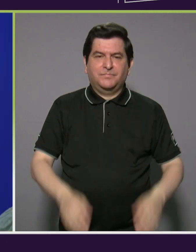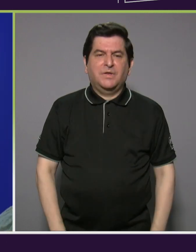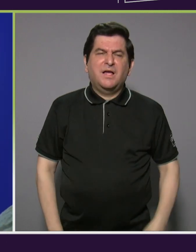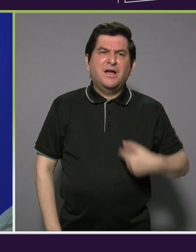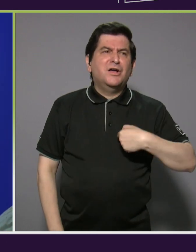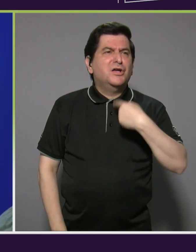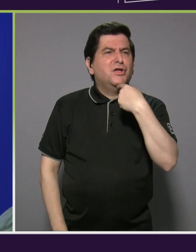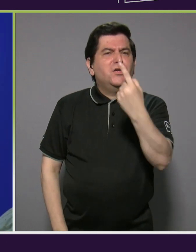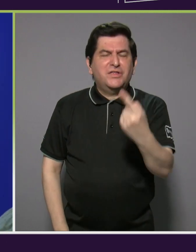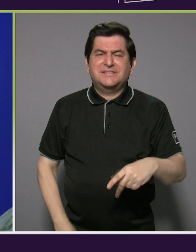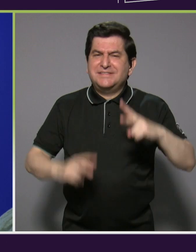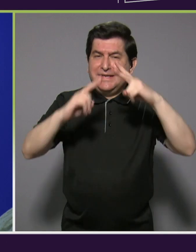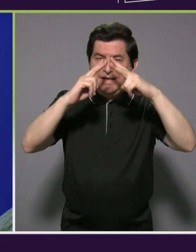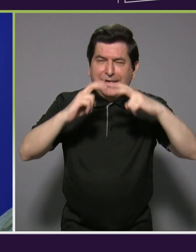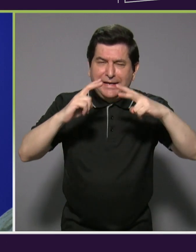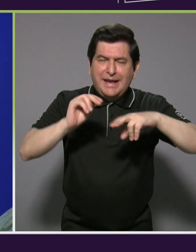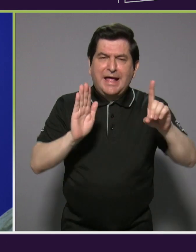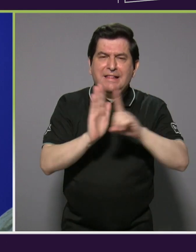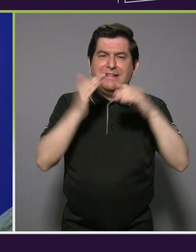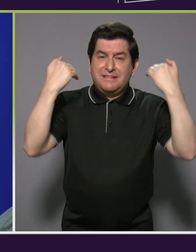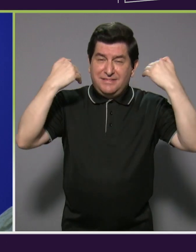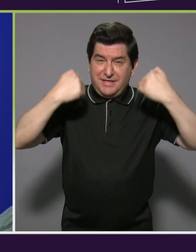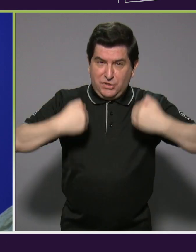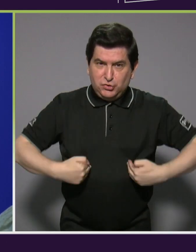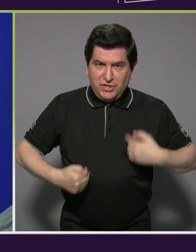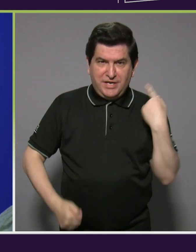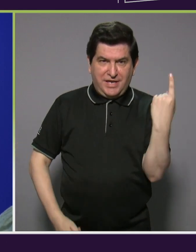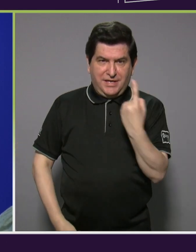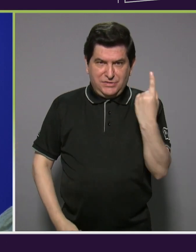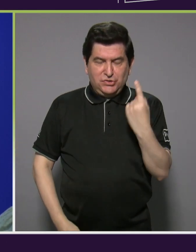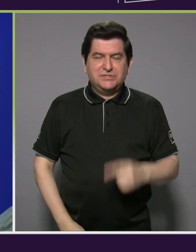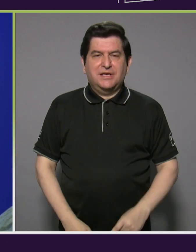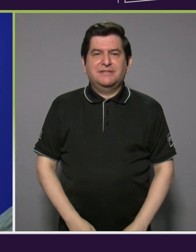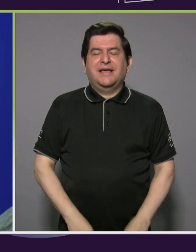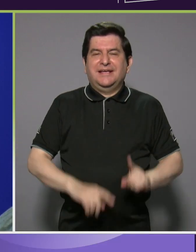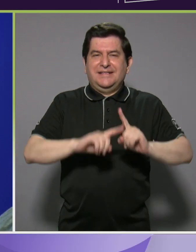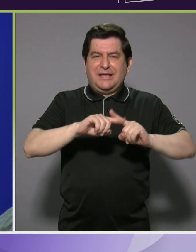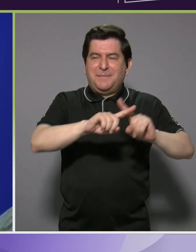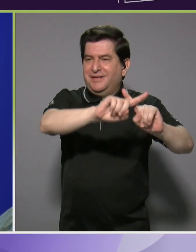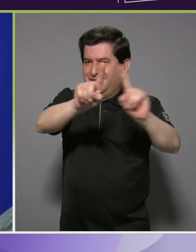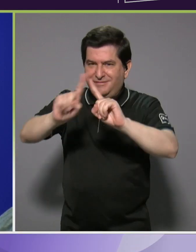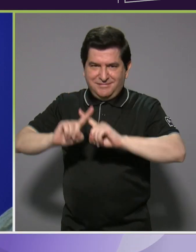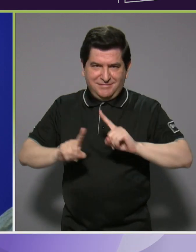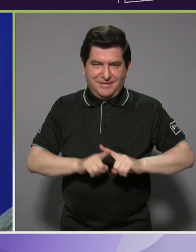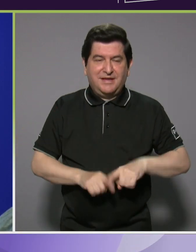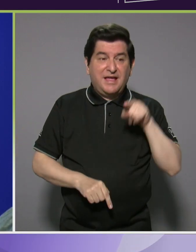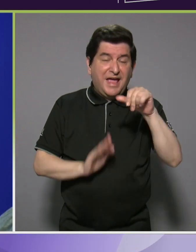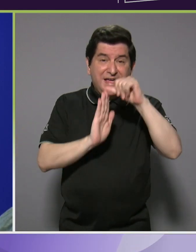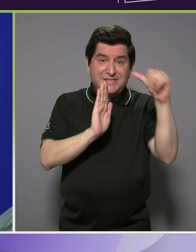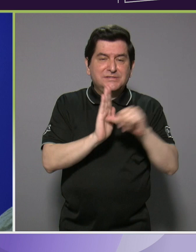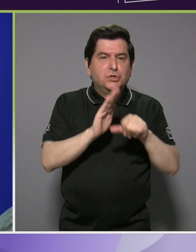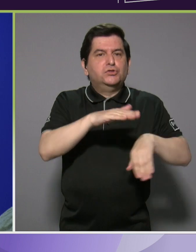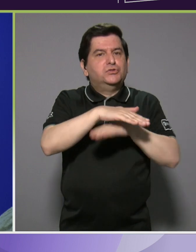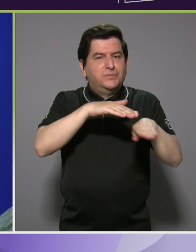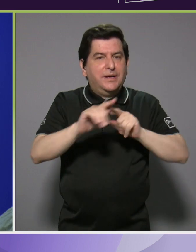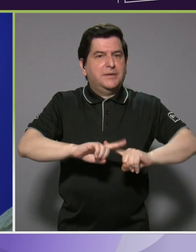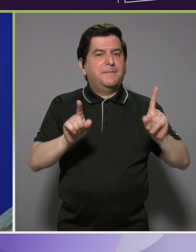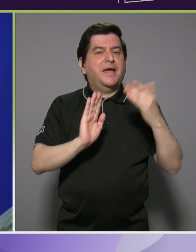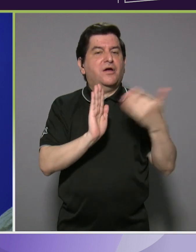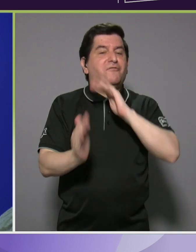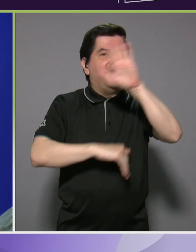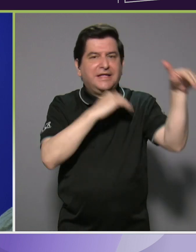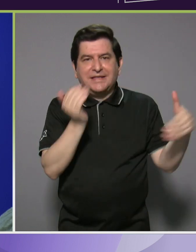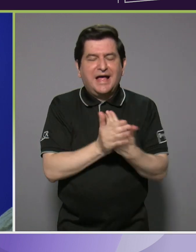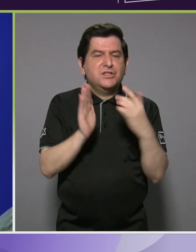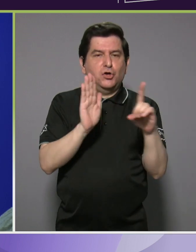yo te diría que el análisis de los derechos humanos siempre va a ser interdependiente. Estos son como los artículos fundamentales, pero afecta a todos